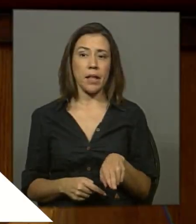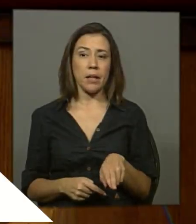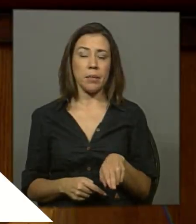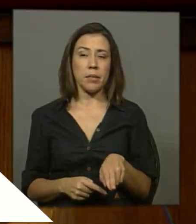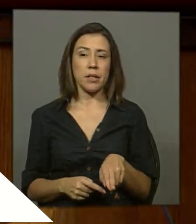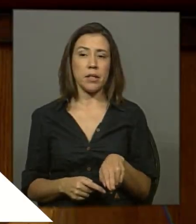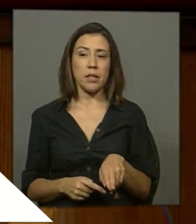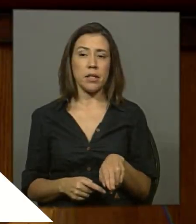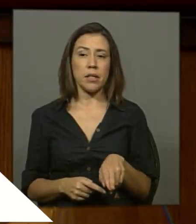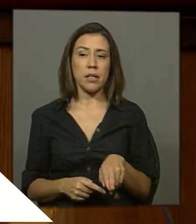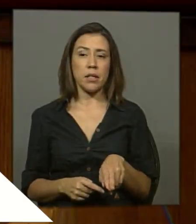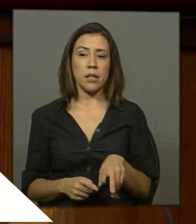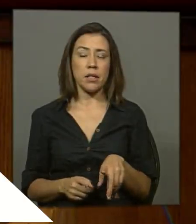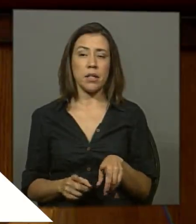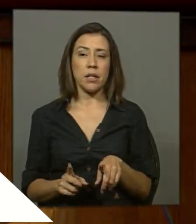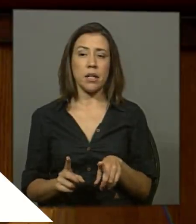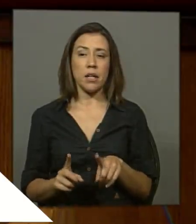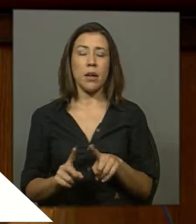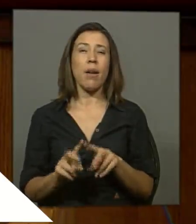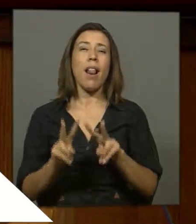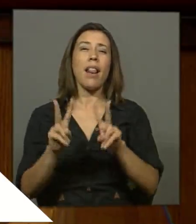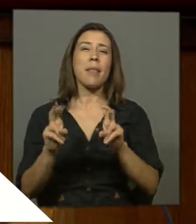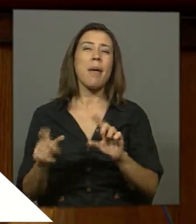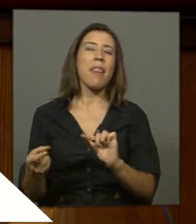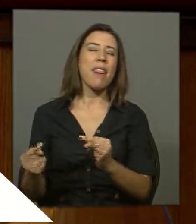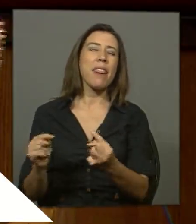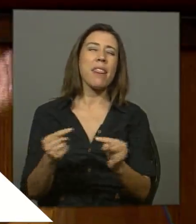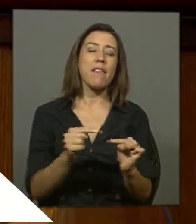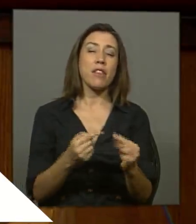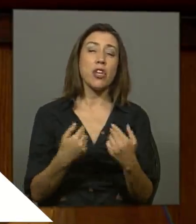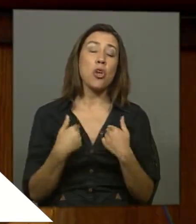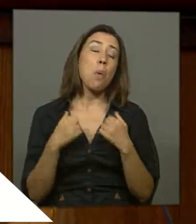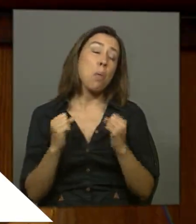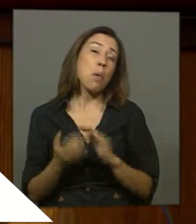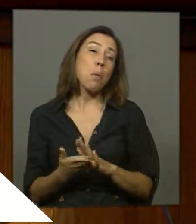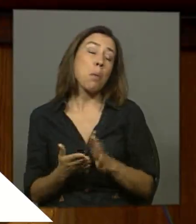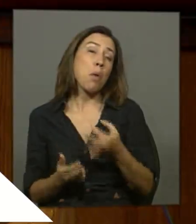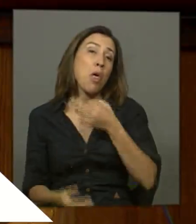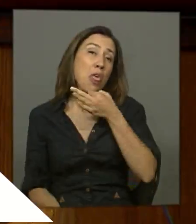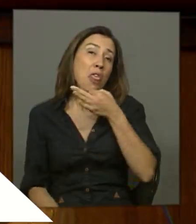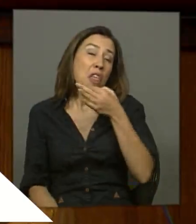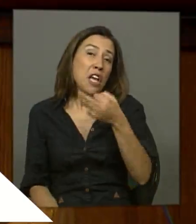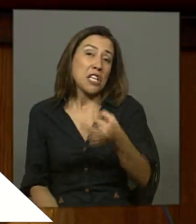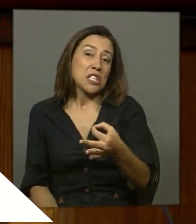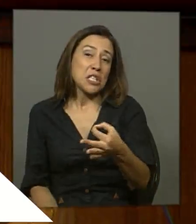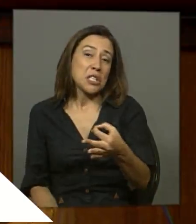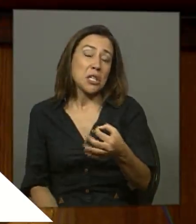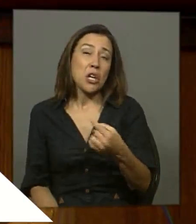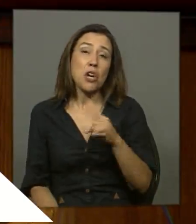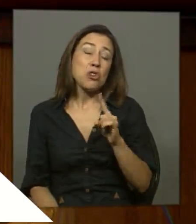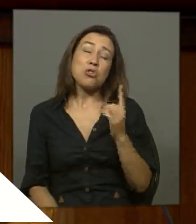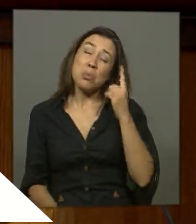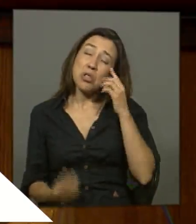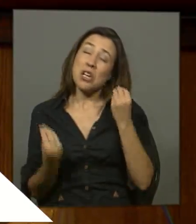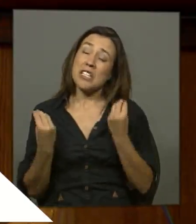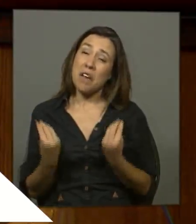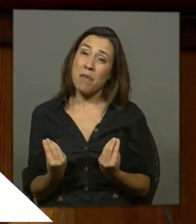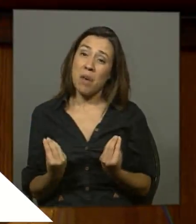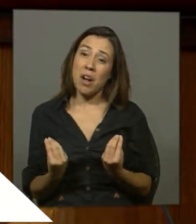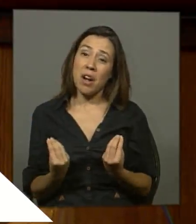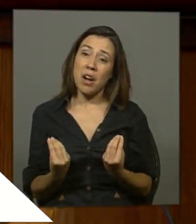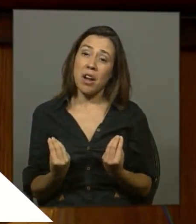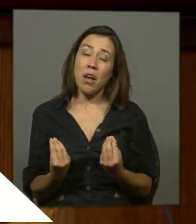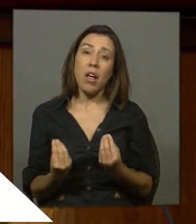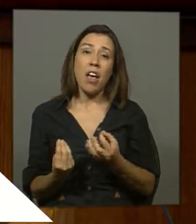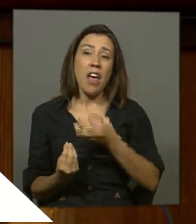espíritu de de debate podría por ejemplo comentar de que no me parece adecuado de